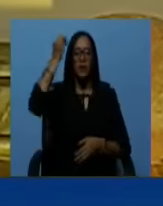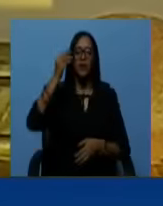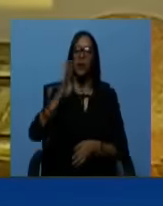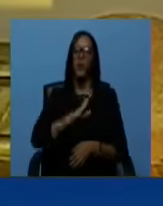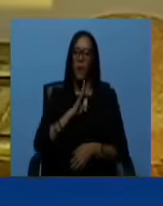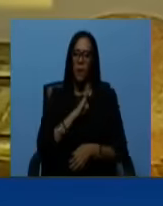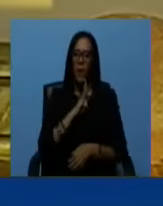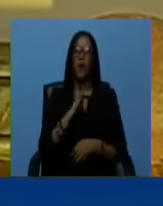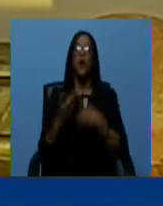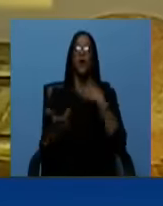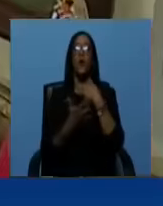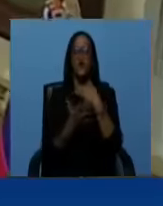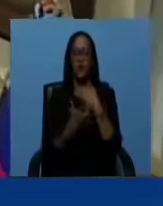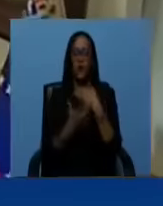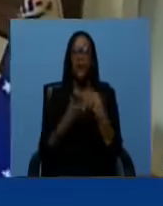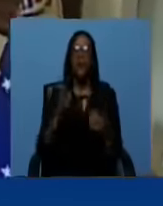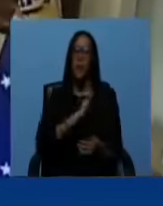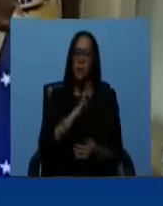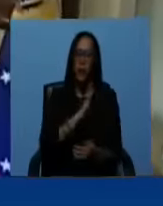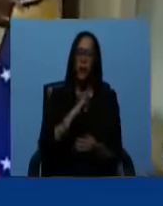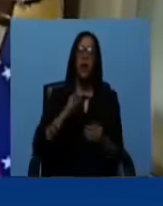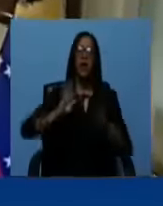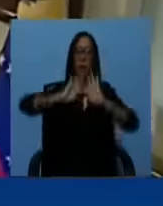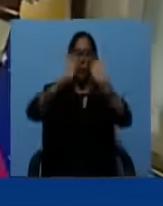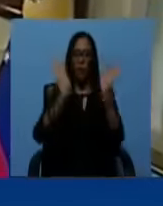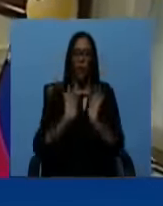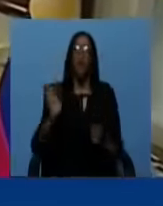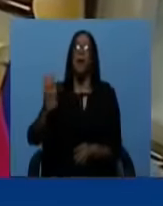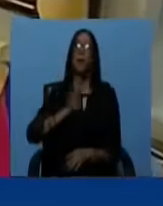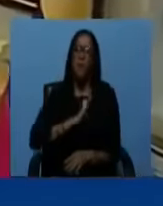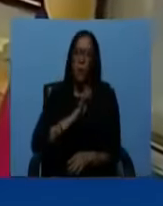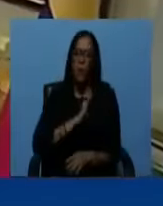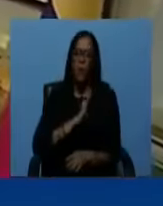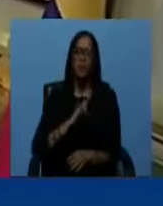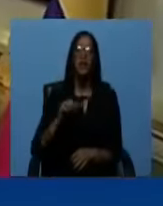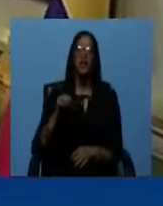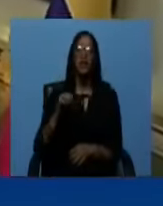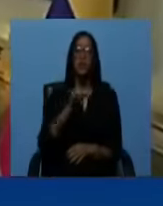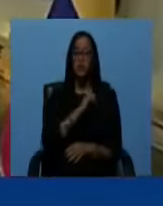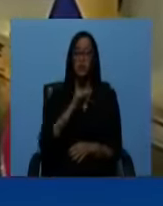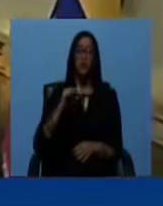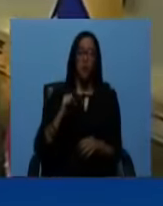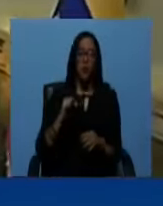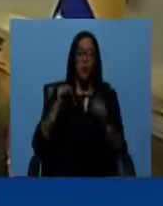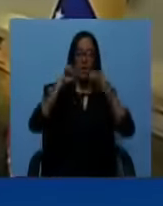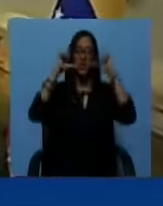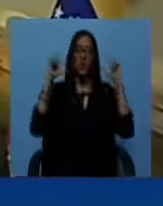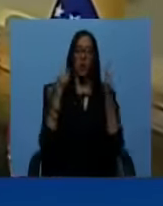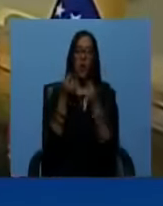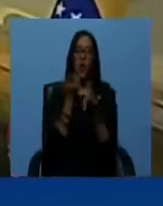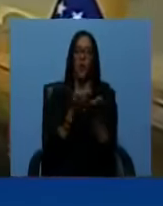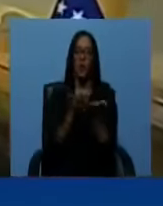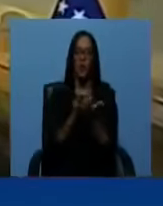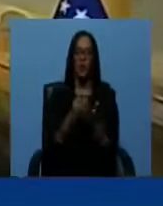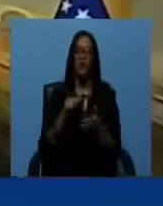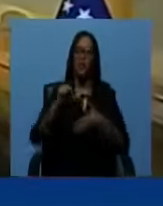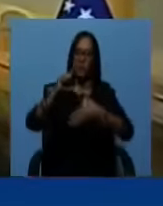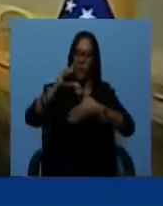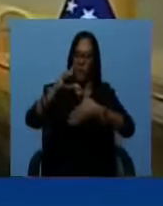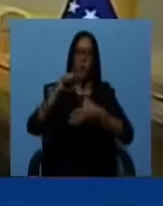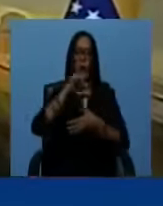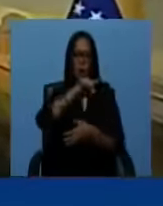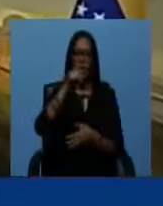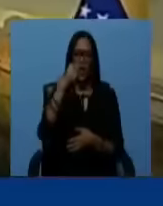con tecnología propia, con mecanismos propios. Seremos el asombro económico de Sudamérica. Ustedes lo verán.